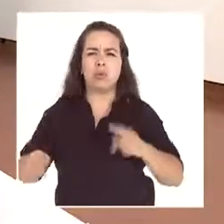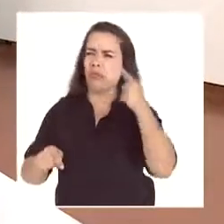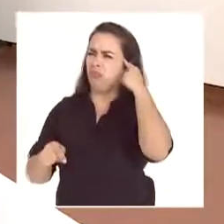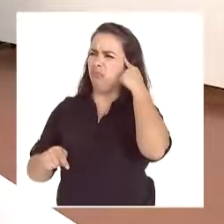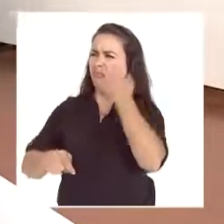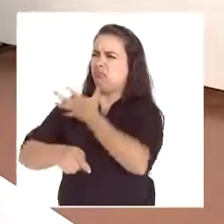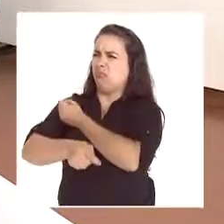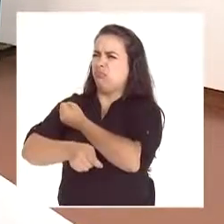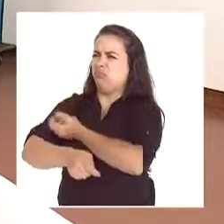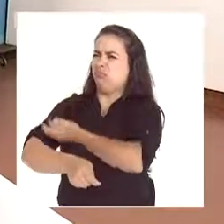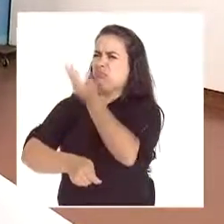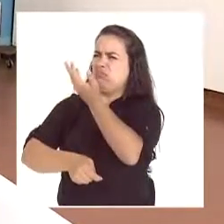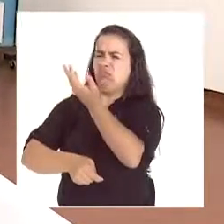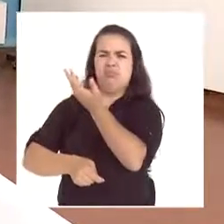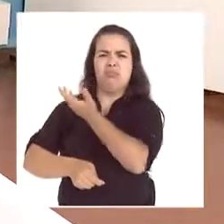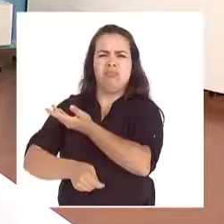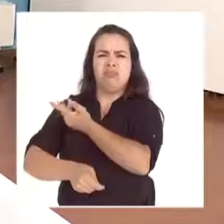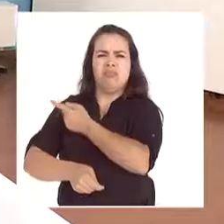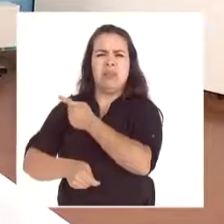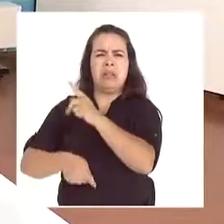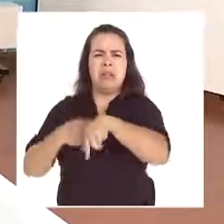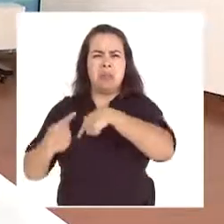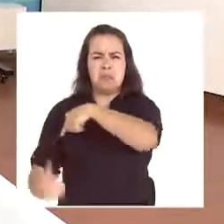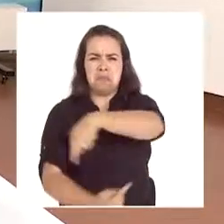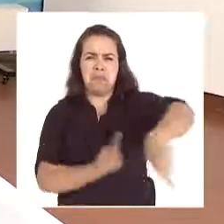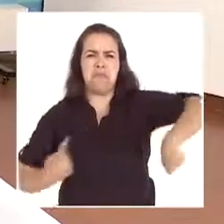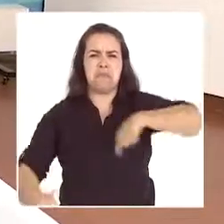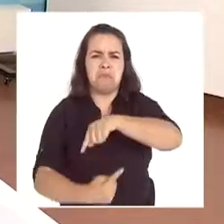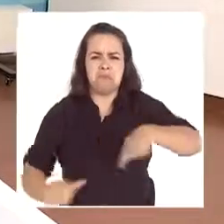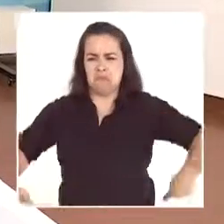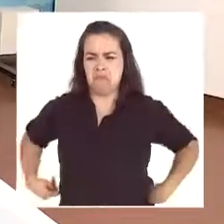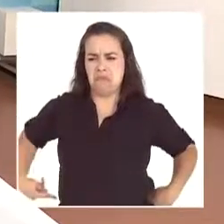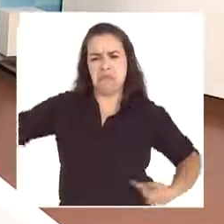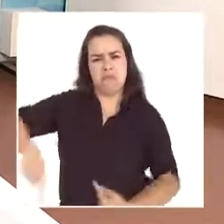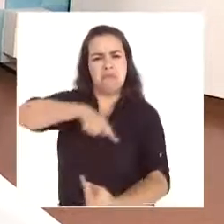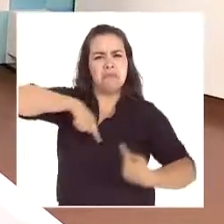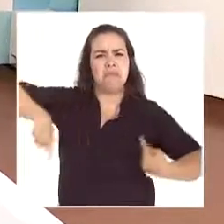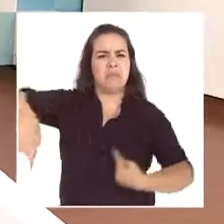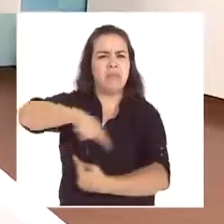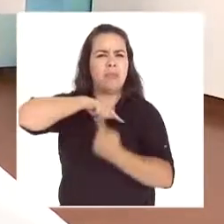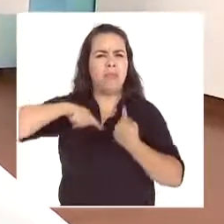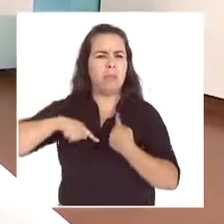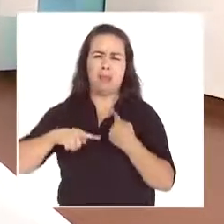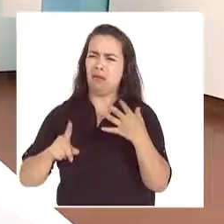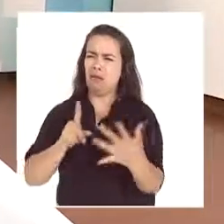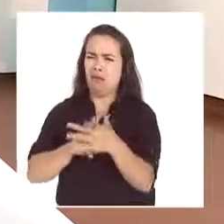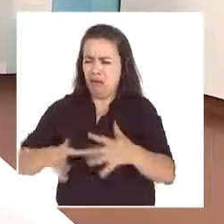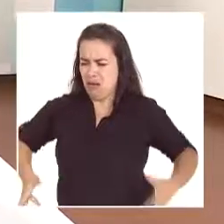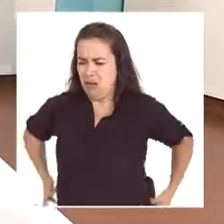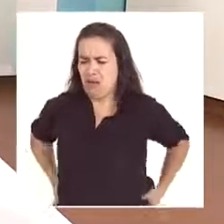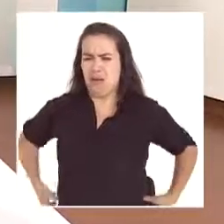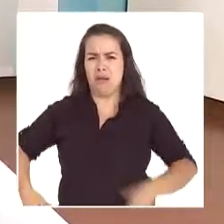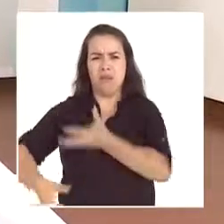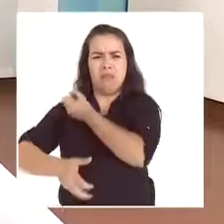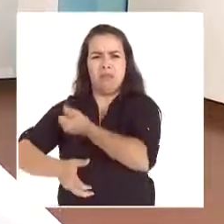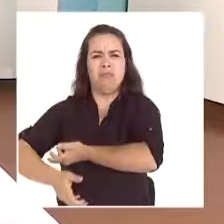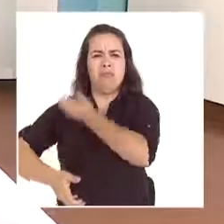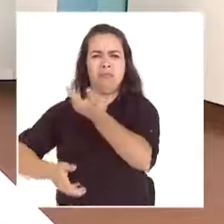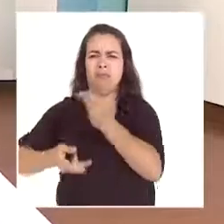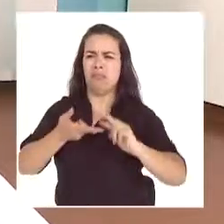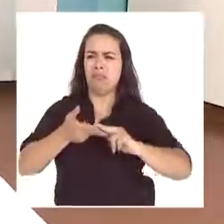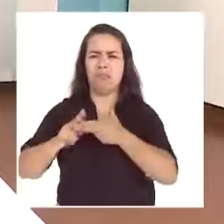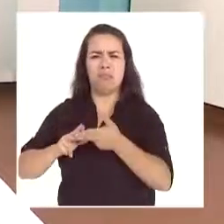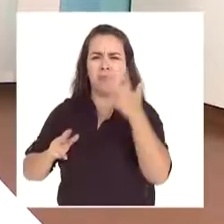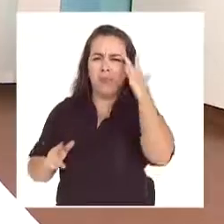hipertenso y terminó en diálisis. El riñón se enfermó y terminó en hipertensión. ¿Por qué juega un papel tan importante el riñón dentro